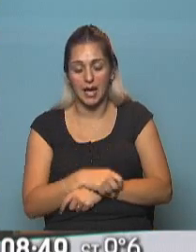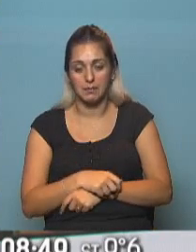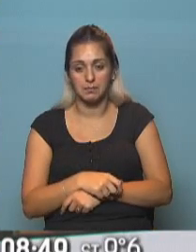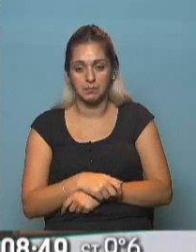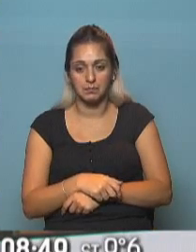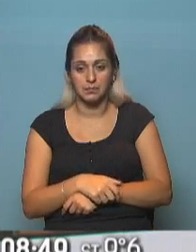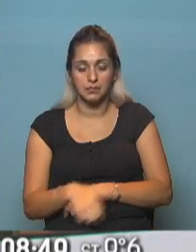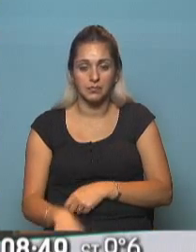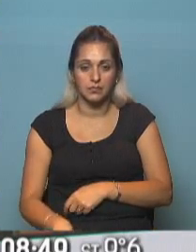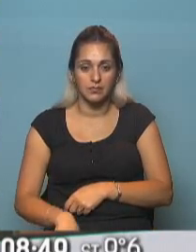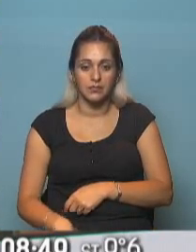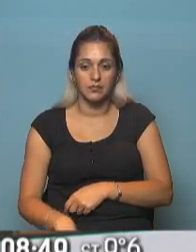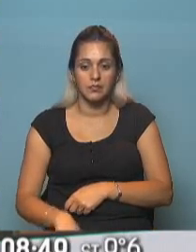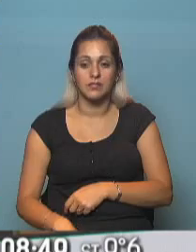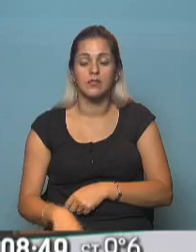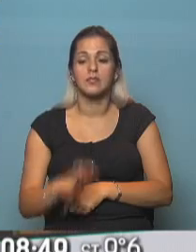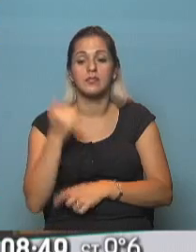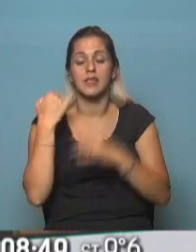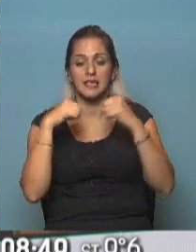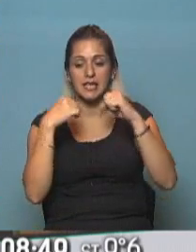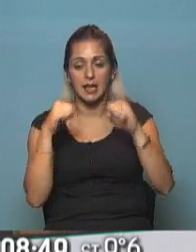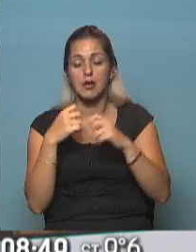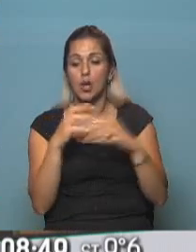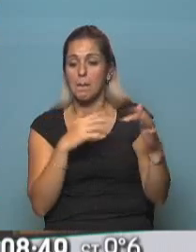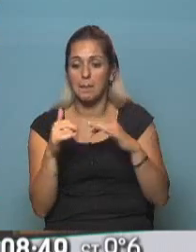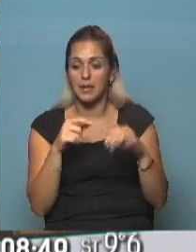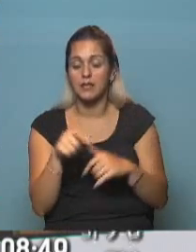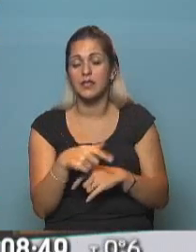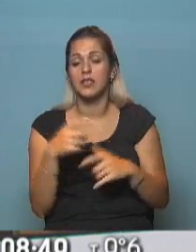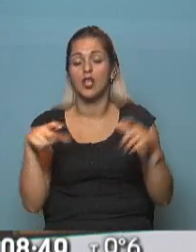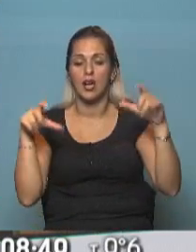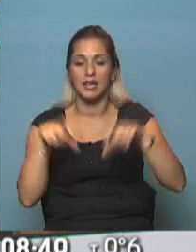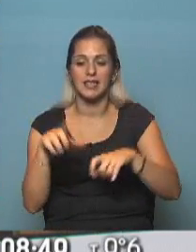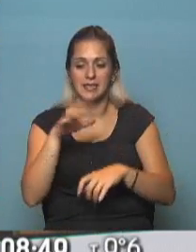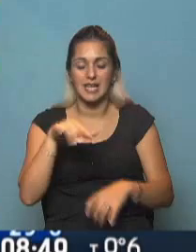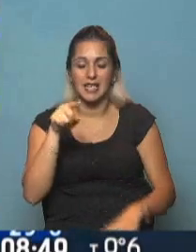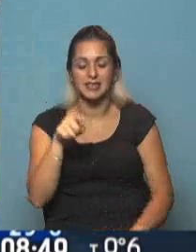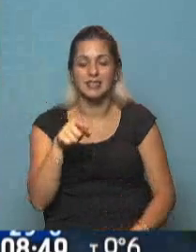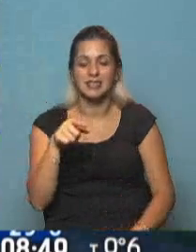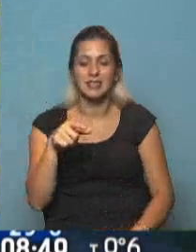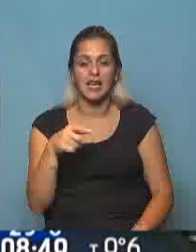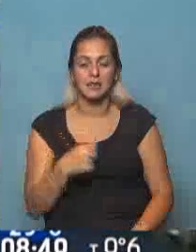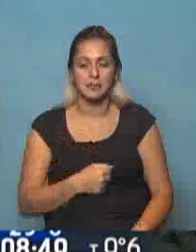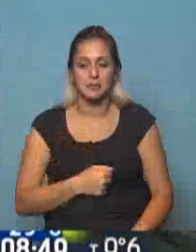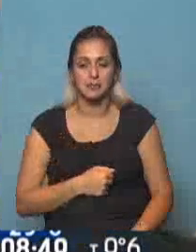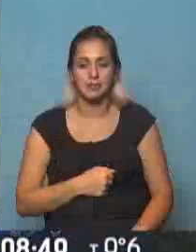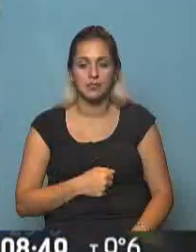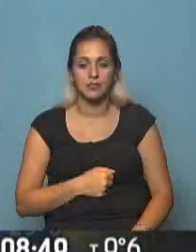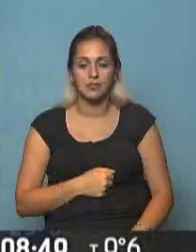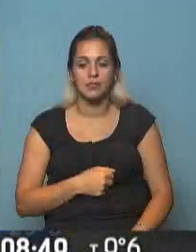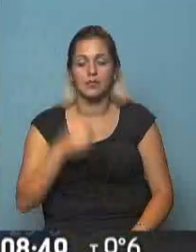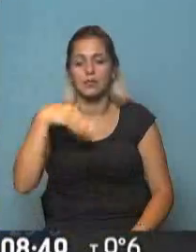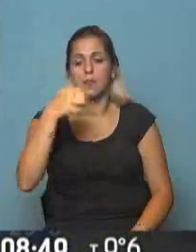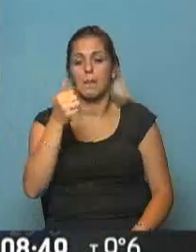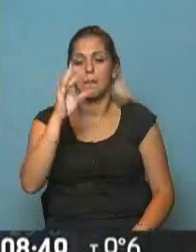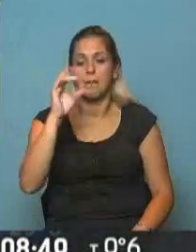pero recordamos, esos son los entrenamientos. El partido se llevará a cabo en el Wanda Metropolitano, el flamante estadio que tiene el Atlético de Madrid